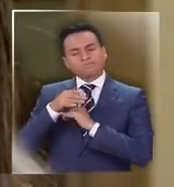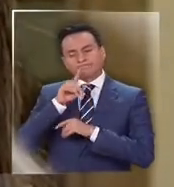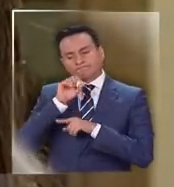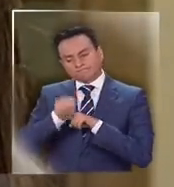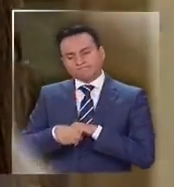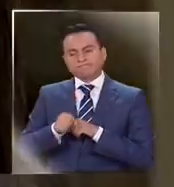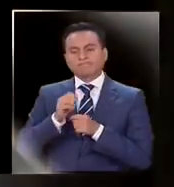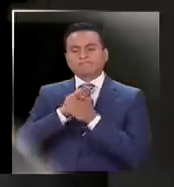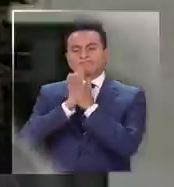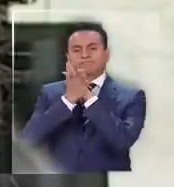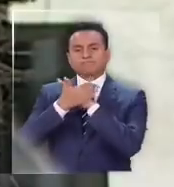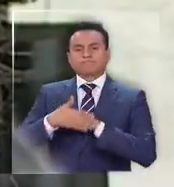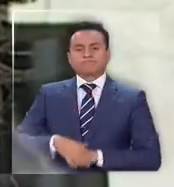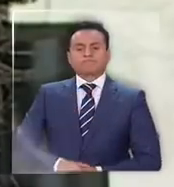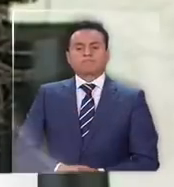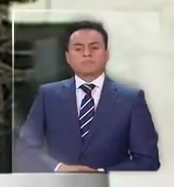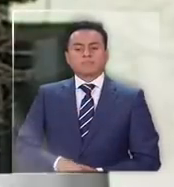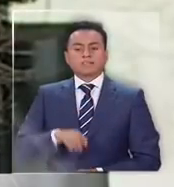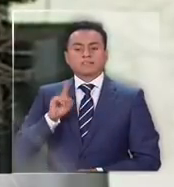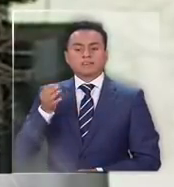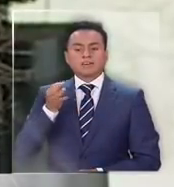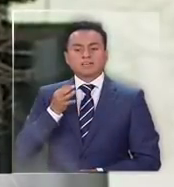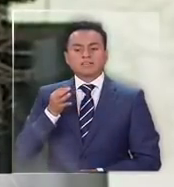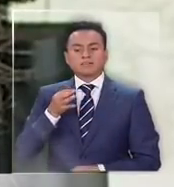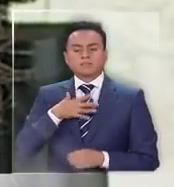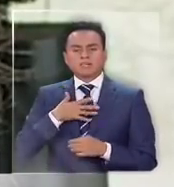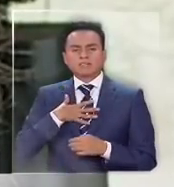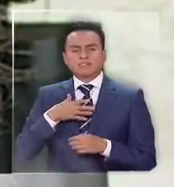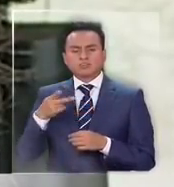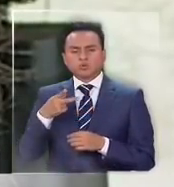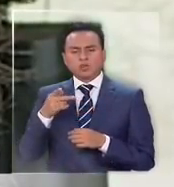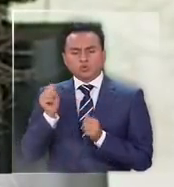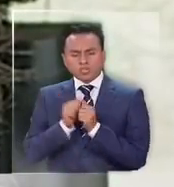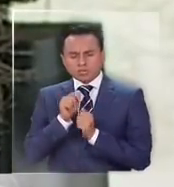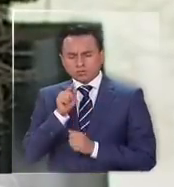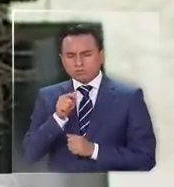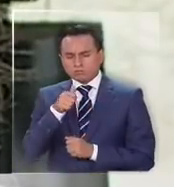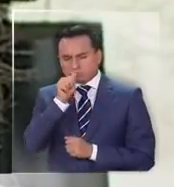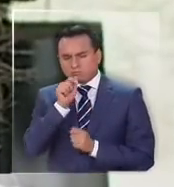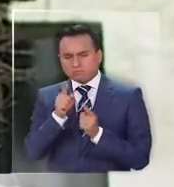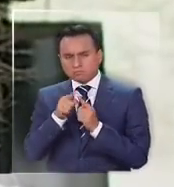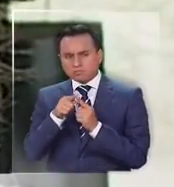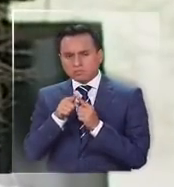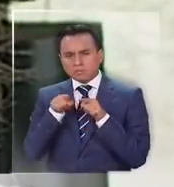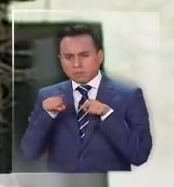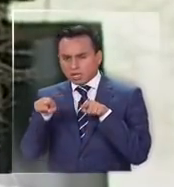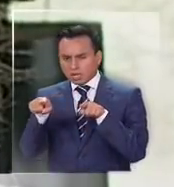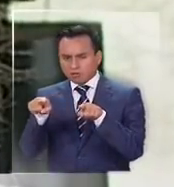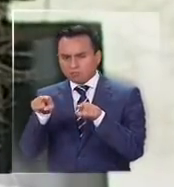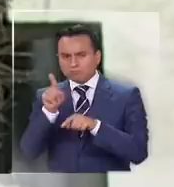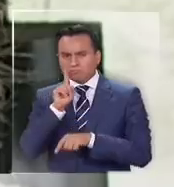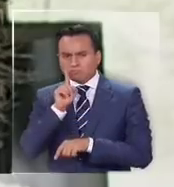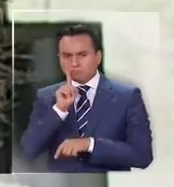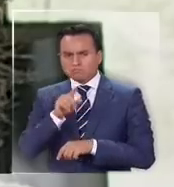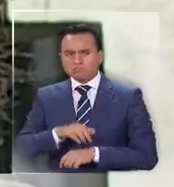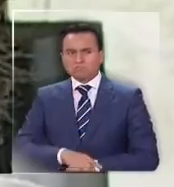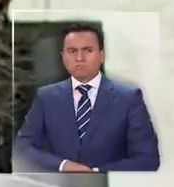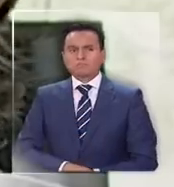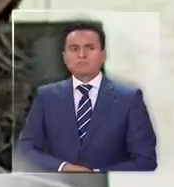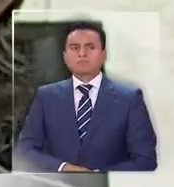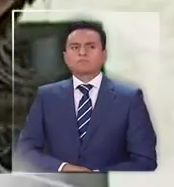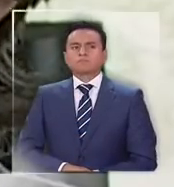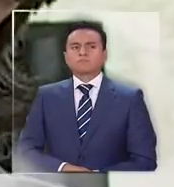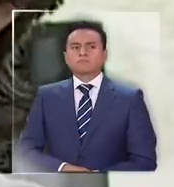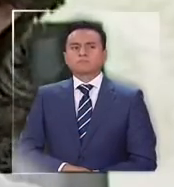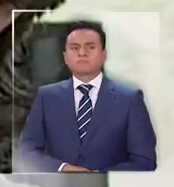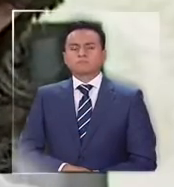Teníamos que hacerle caso en todo. ¿Y sigue la intimidad sexual contigo? ¿En paralelo?